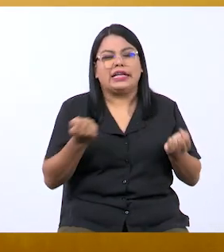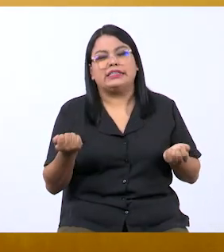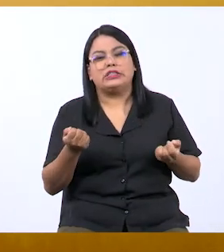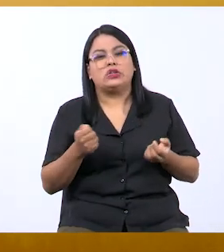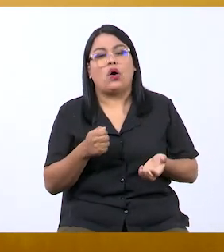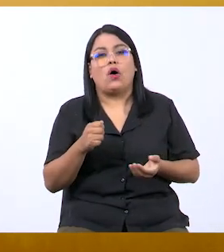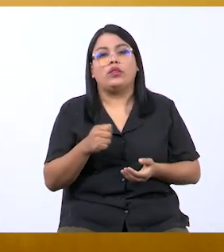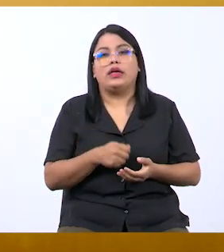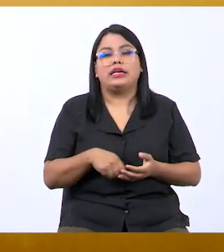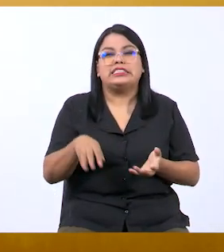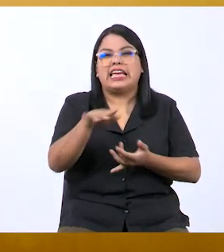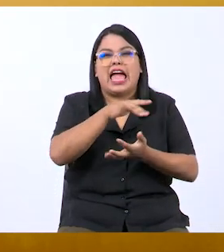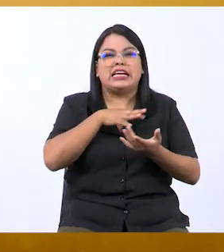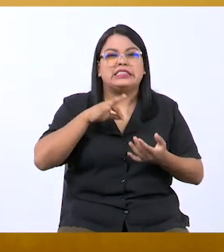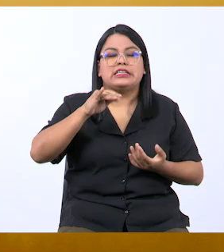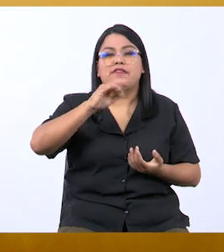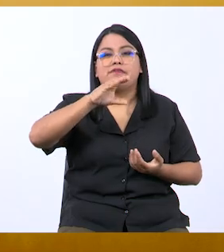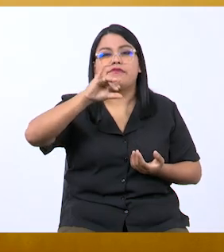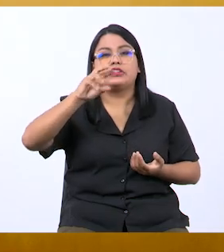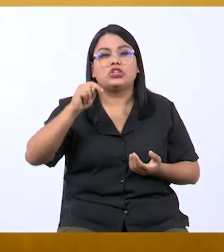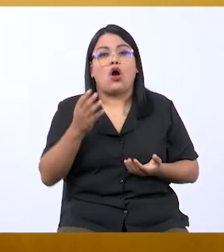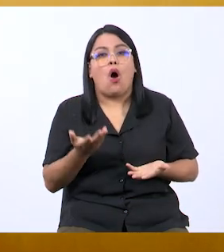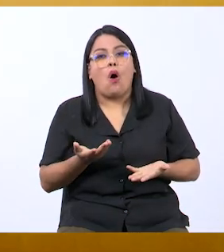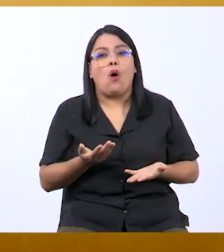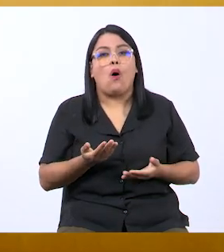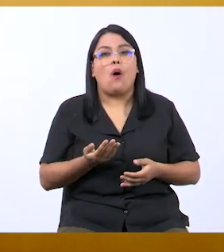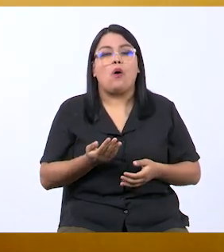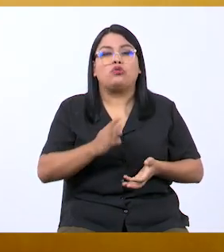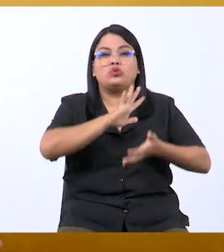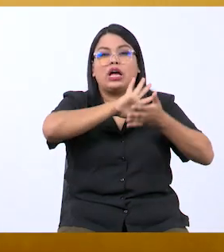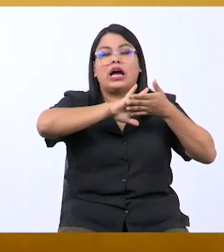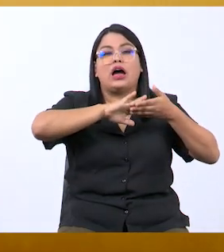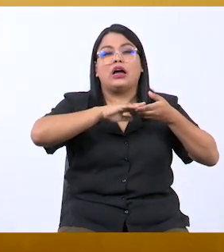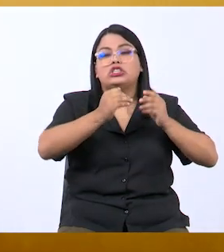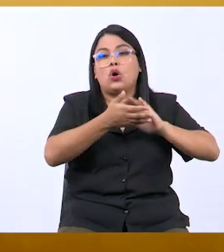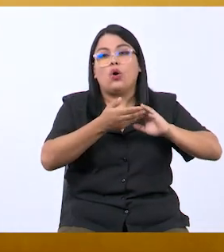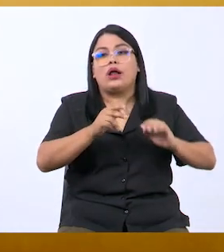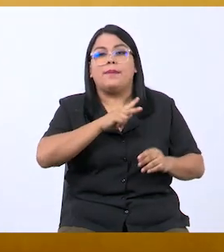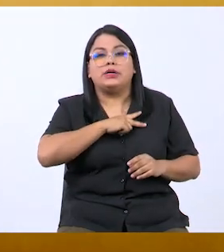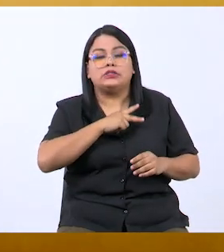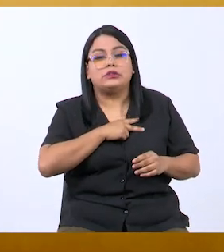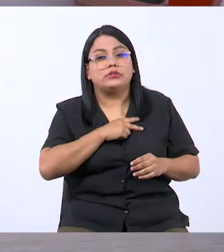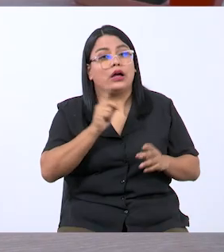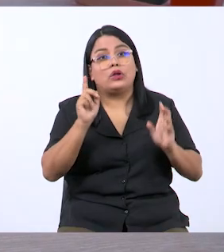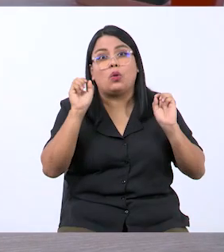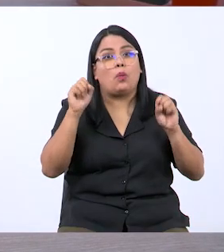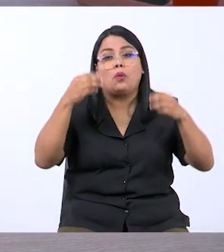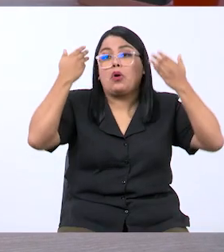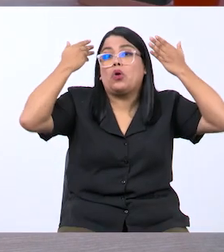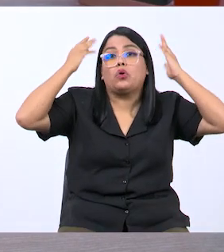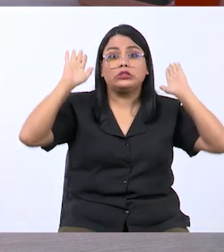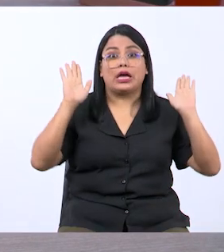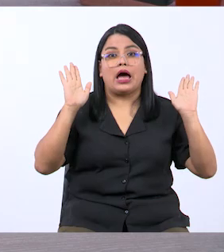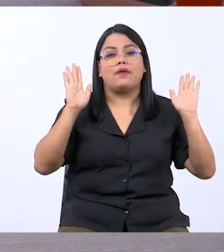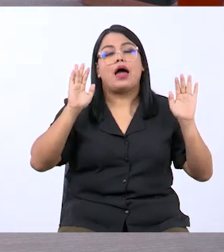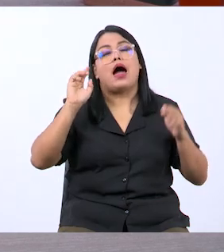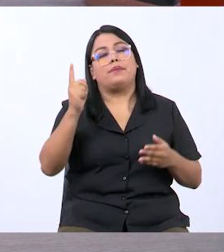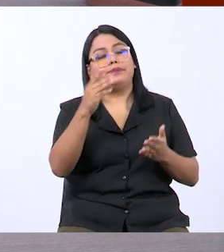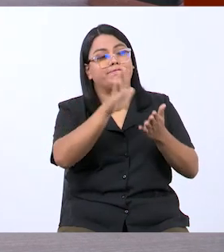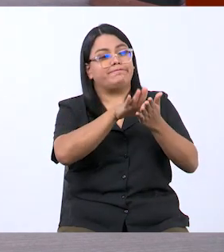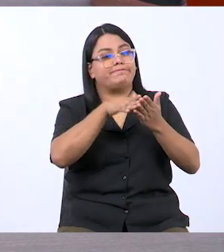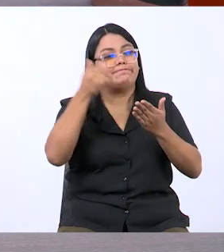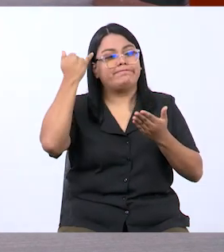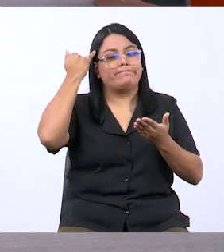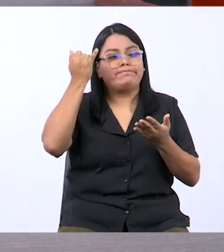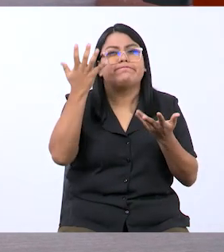ciencia ficción o escriba una anécdota, cuando no le hemos dicho cómo. ¿Por dónde se debe comenzar? Por planificar las